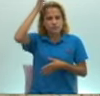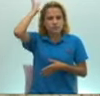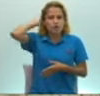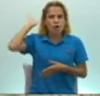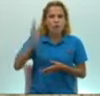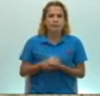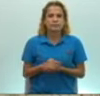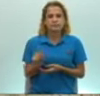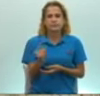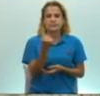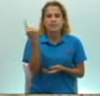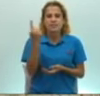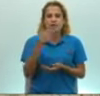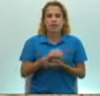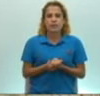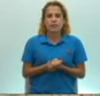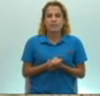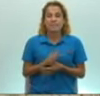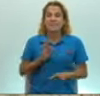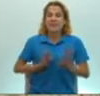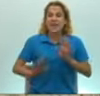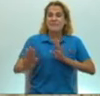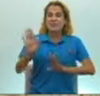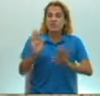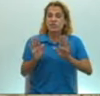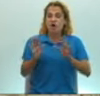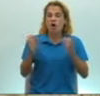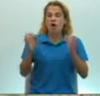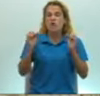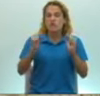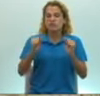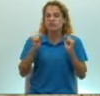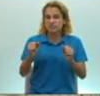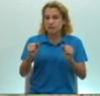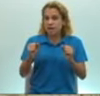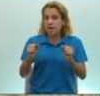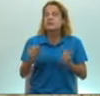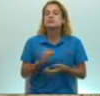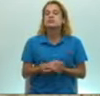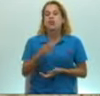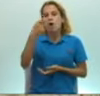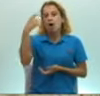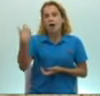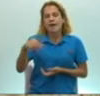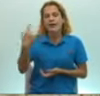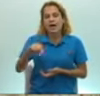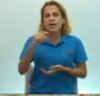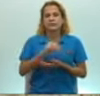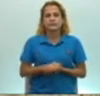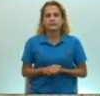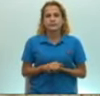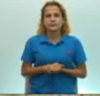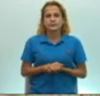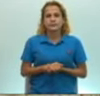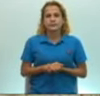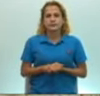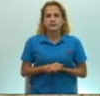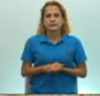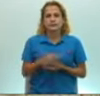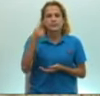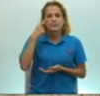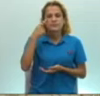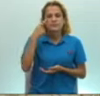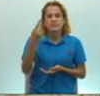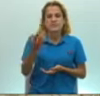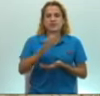paz interna en Roma? Primero, defendió y fortaleció el régimen esclavista.